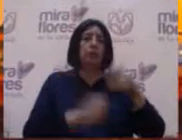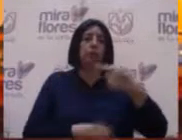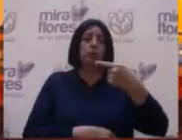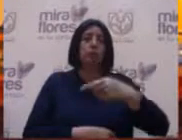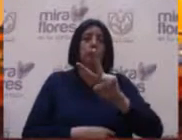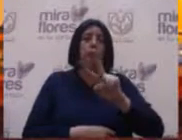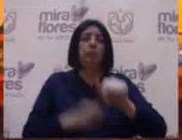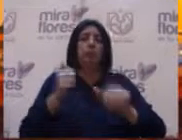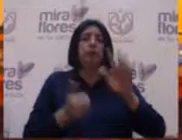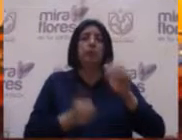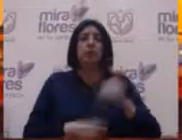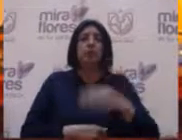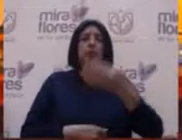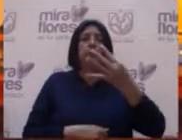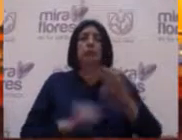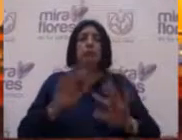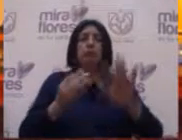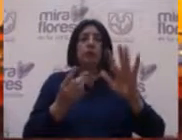378-2016,